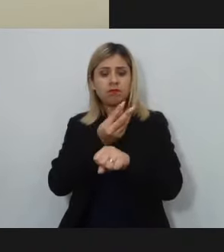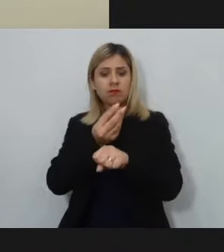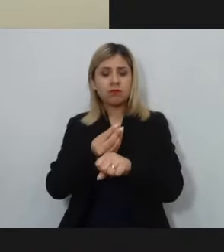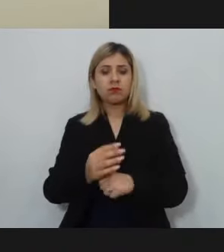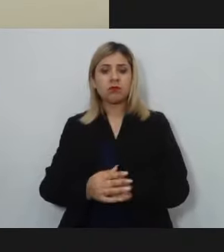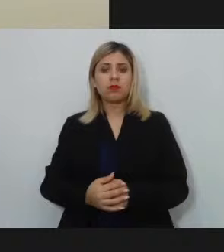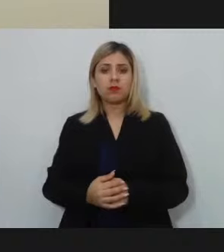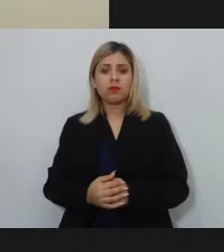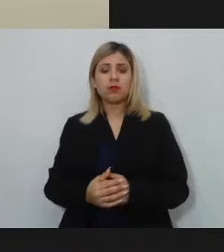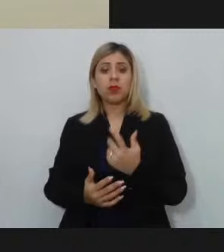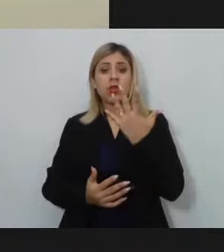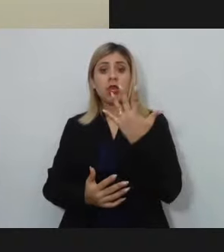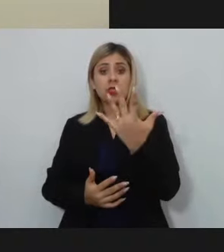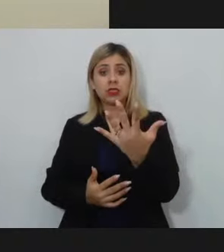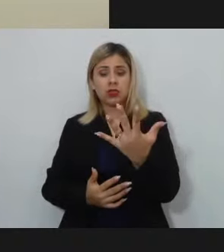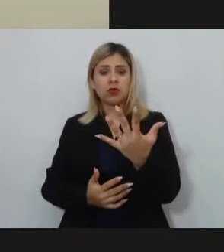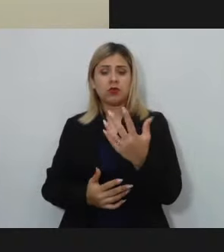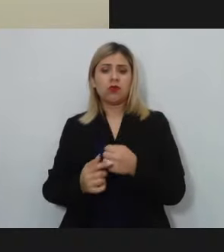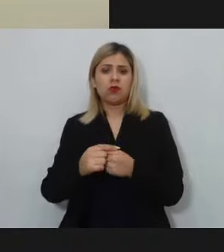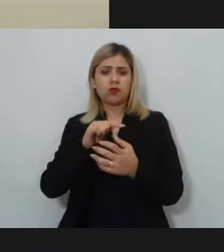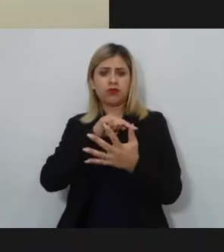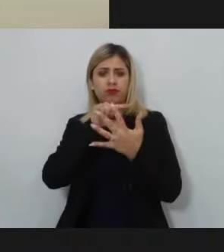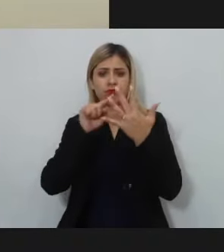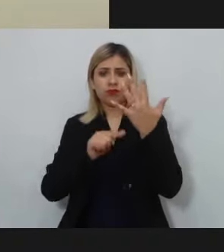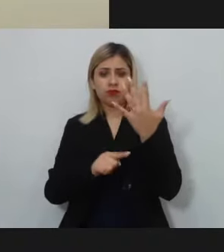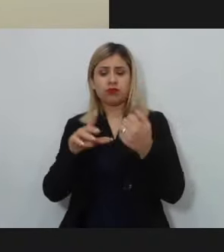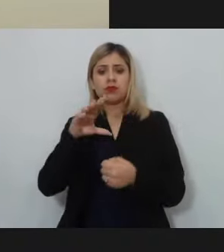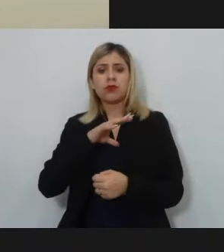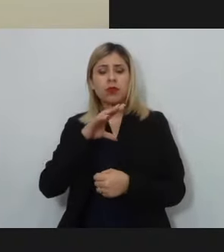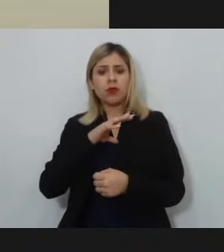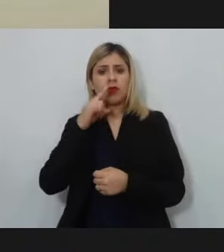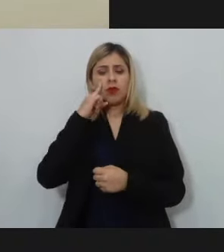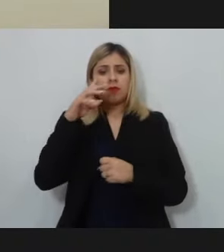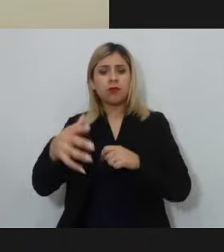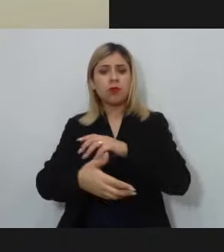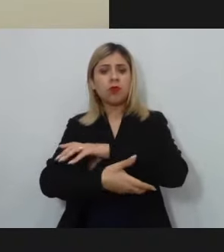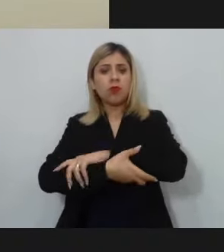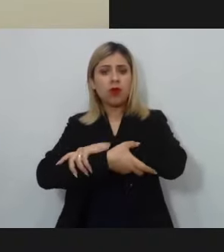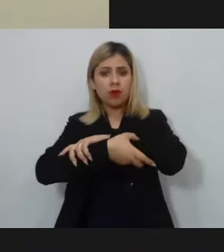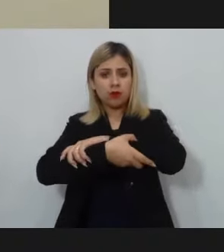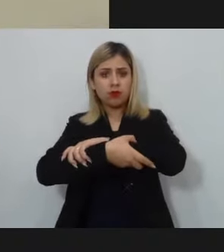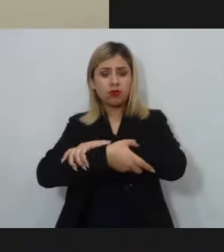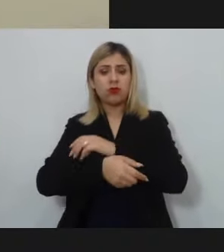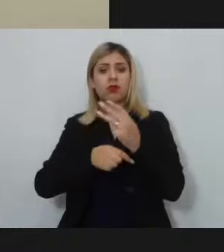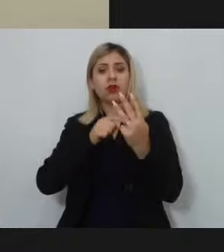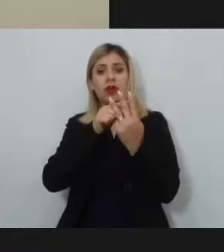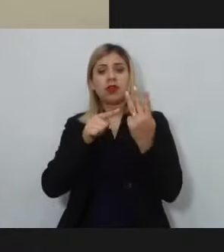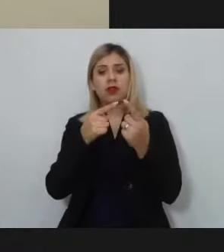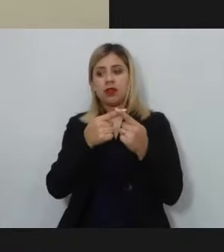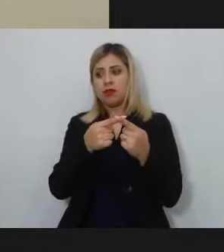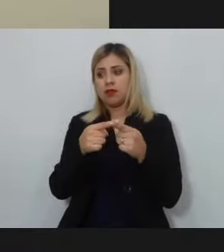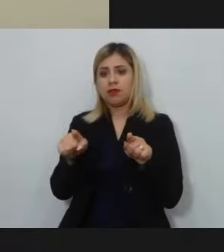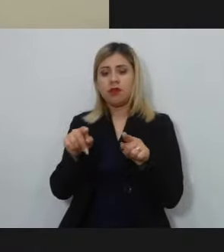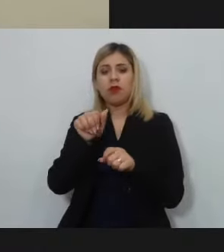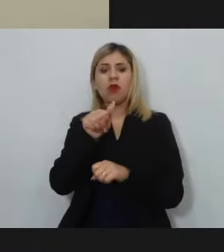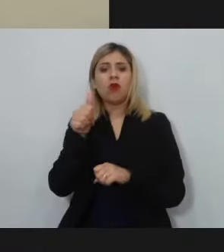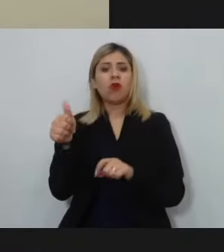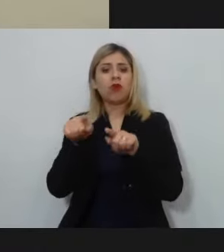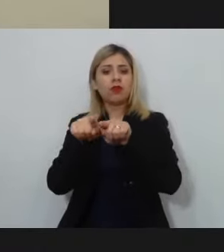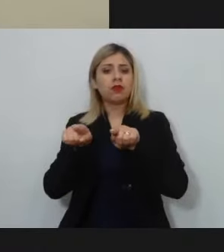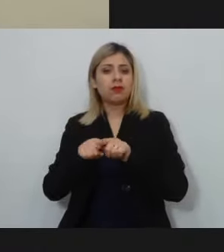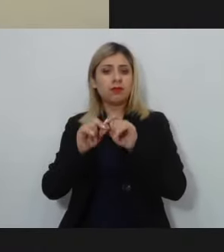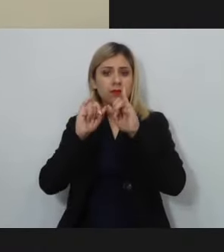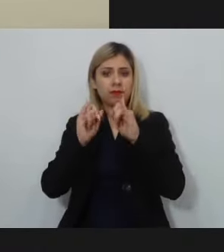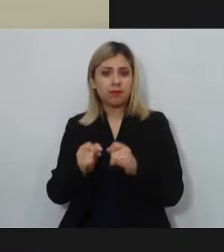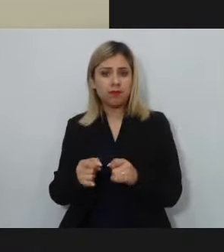juntos en una coalición tres en otra y uno más lo hará de manera individual por lo que se hace necesario agregar